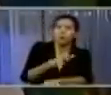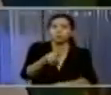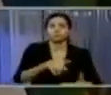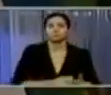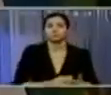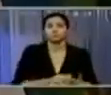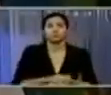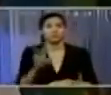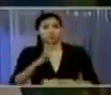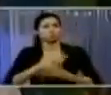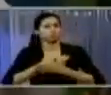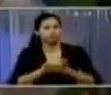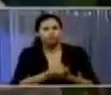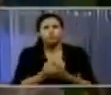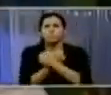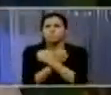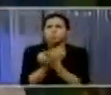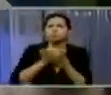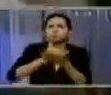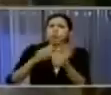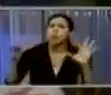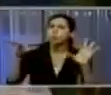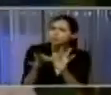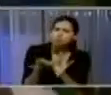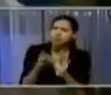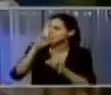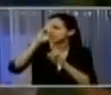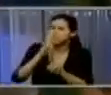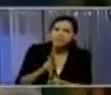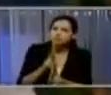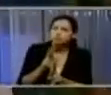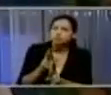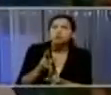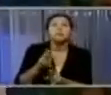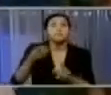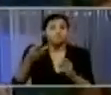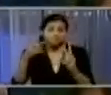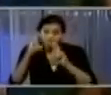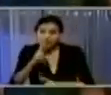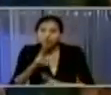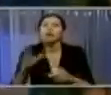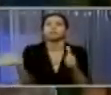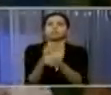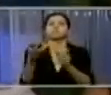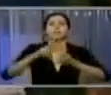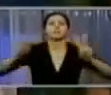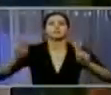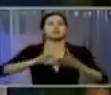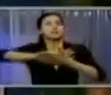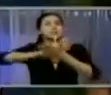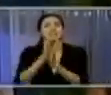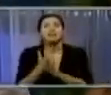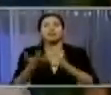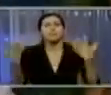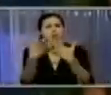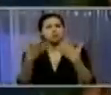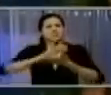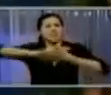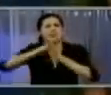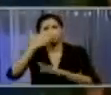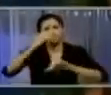cooperación, amor, unión, respeto para que haya paz, para que se acabe la violencia, para que se acabe el